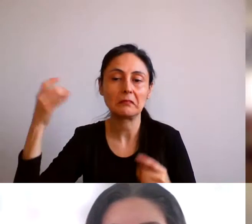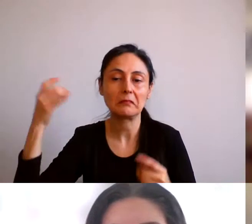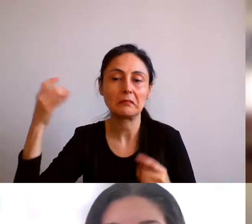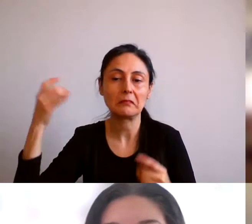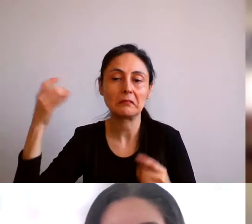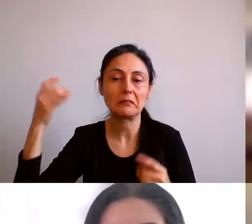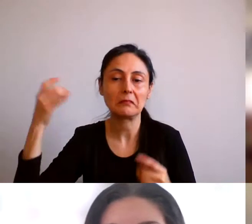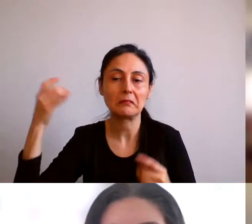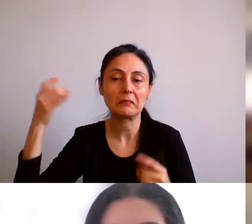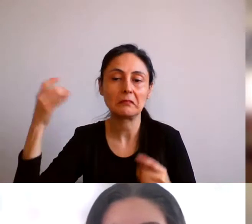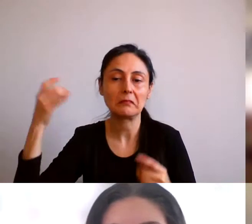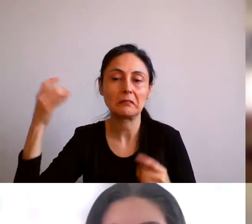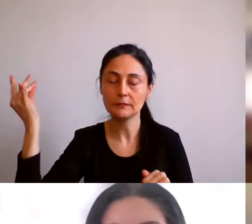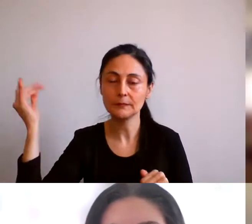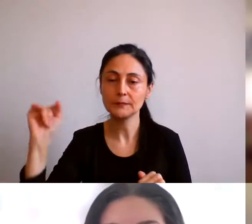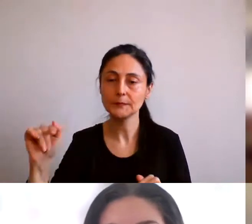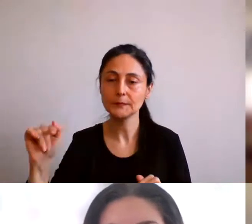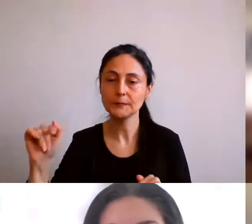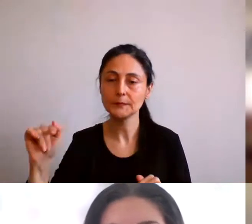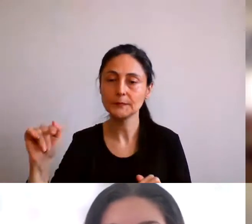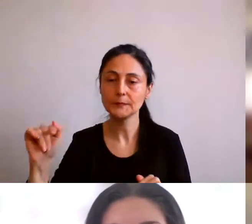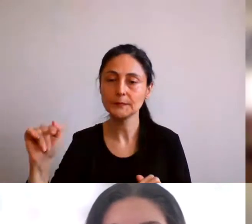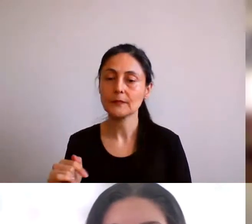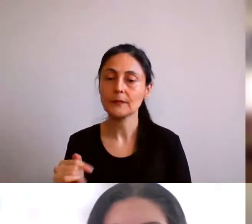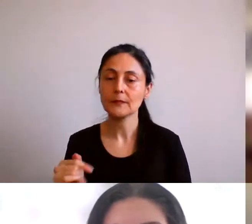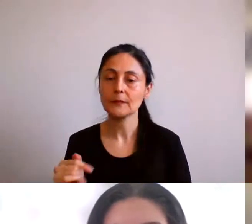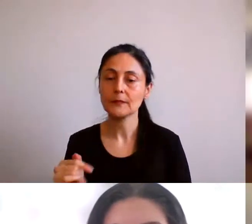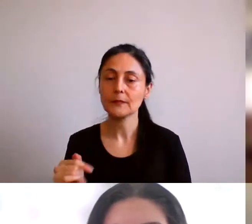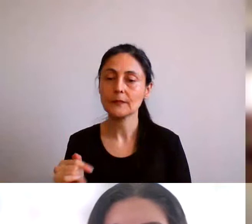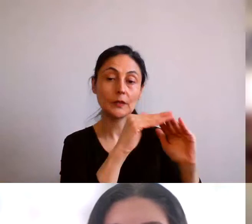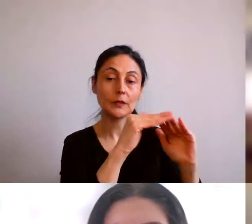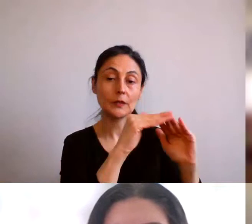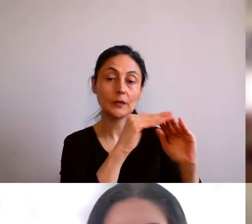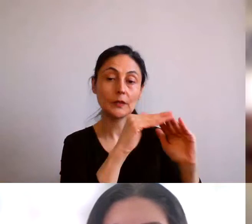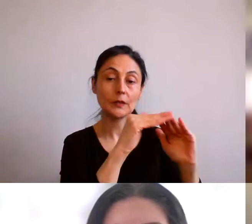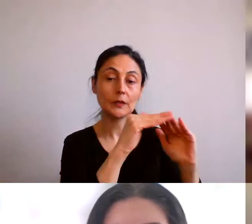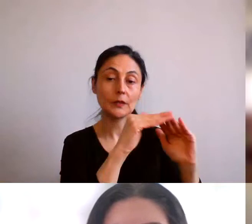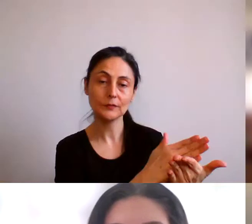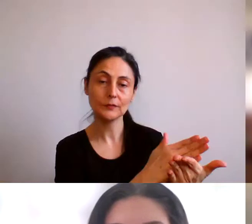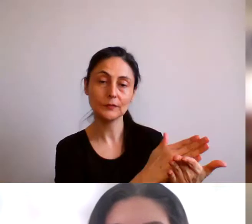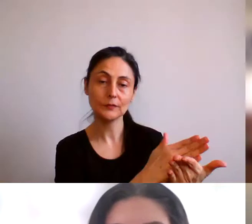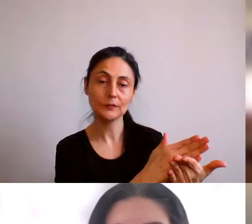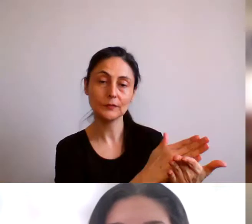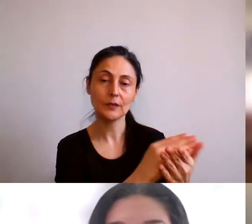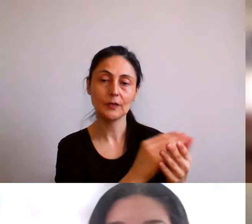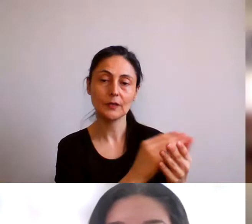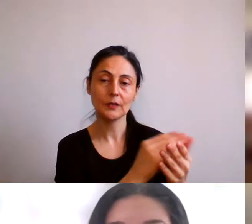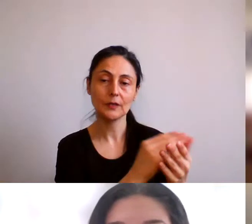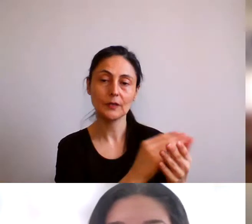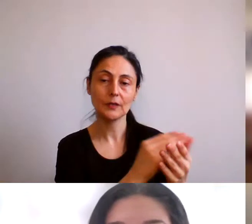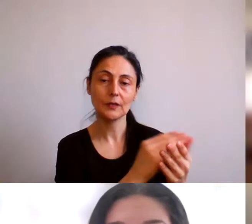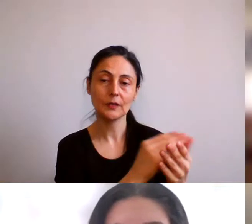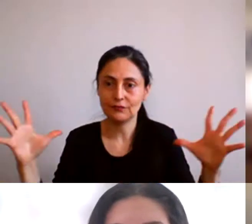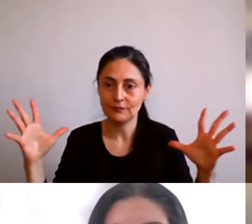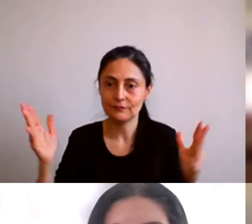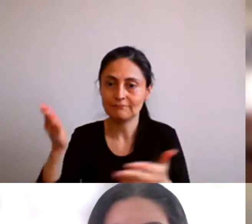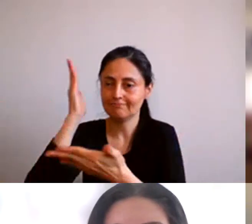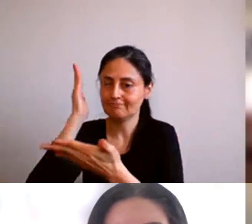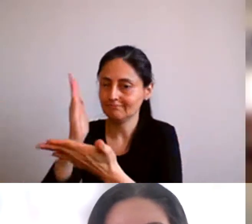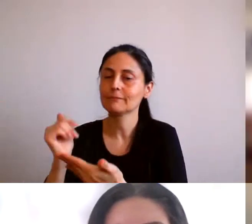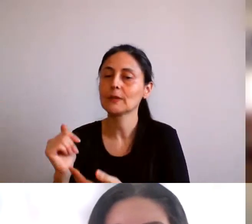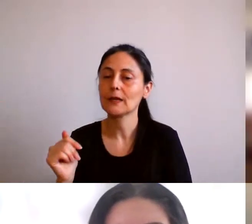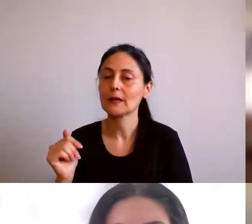otros, los estudiantes de colegio, etcétera. Creo que es una tremenda lección para la especie